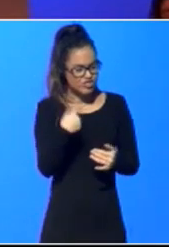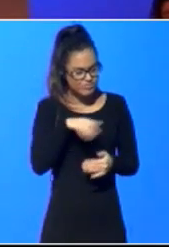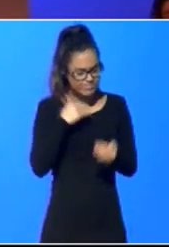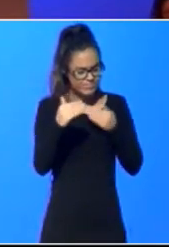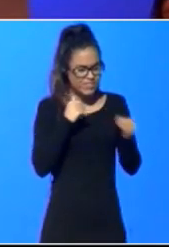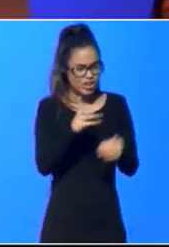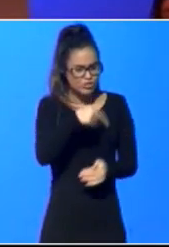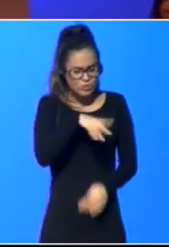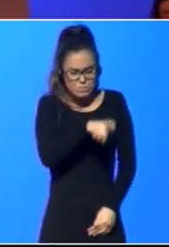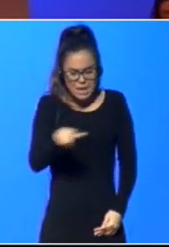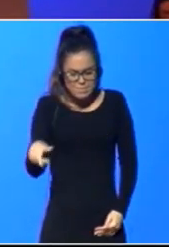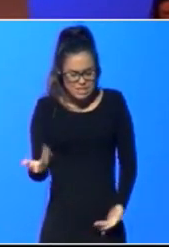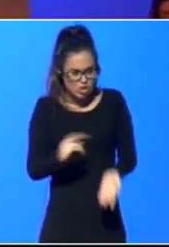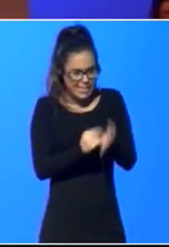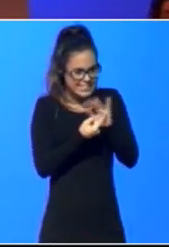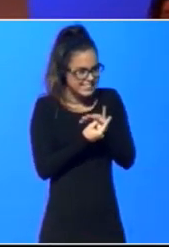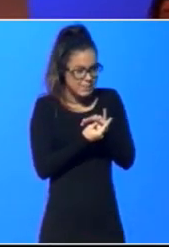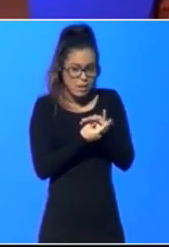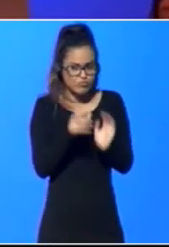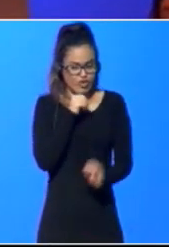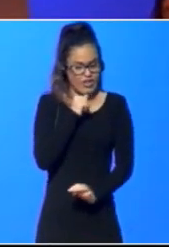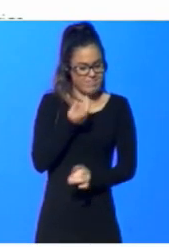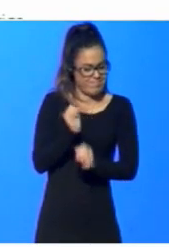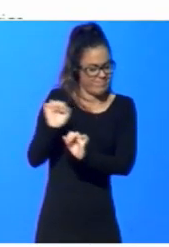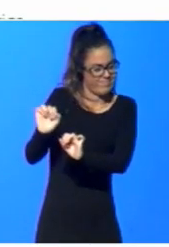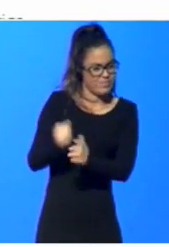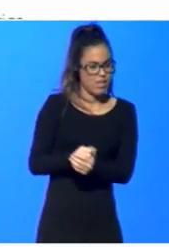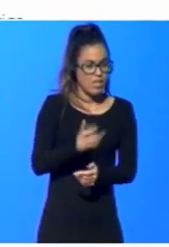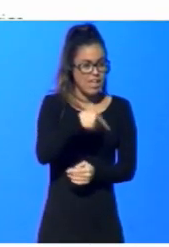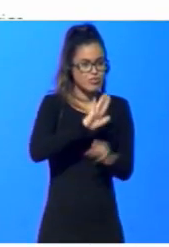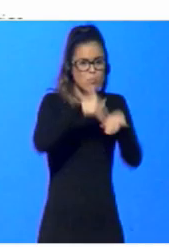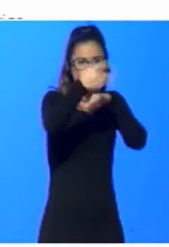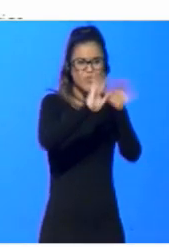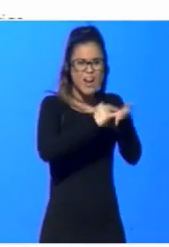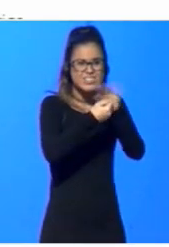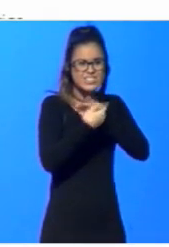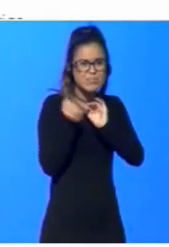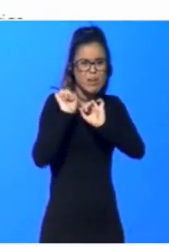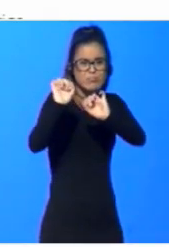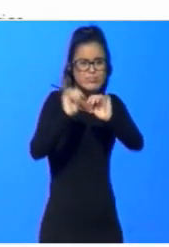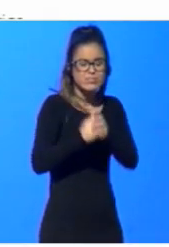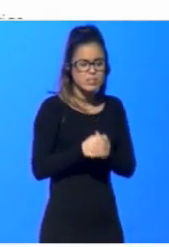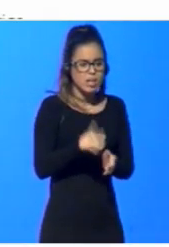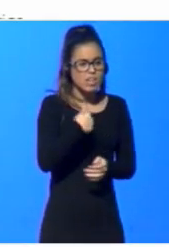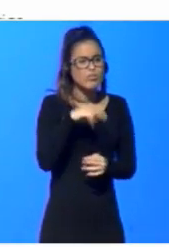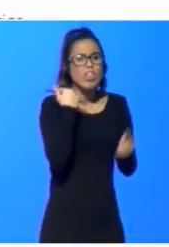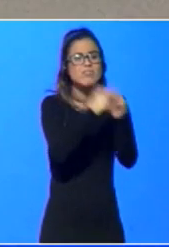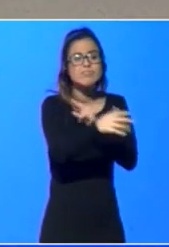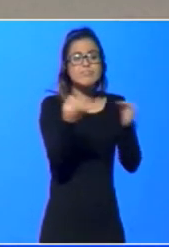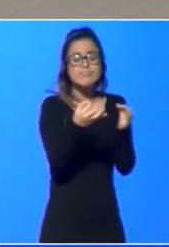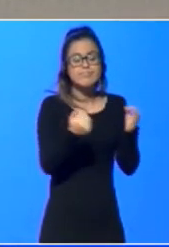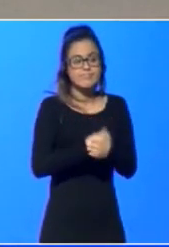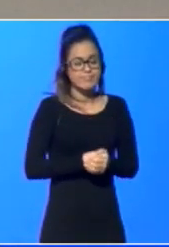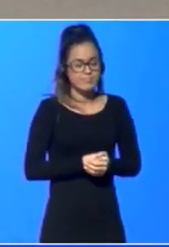con todas estas personas que el sistema no los quiere, que se quedan fuera? Y entonces, ¿qué respuesta les podemos dar? Y decimos,